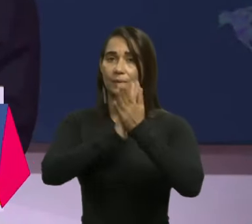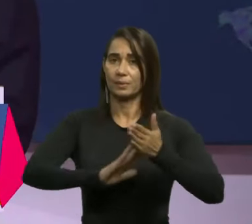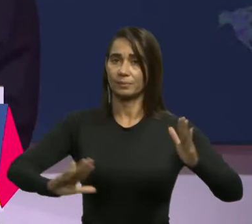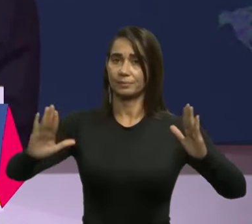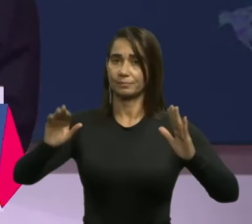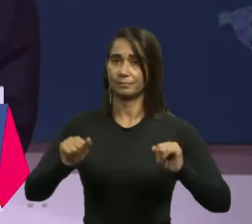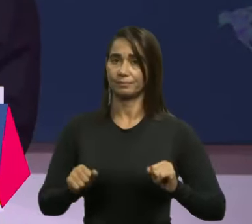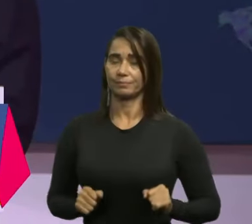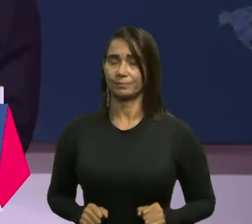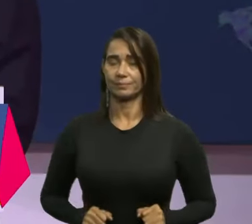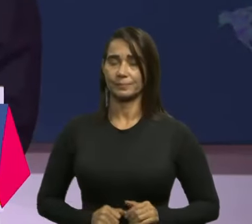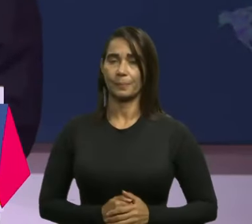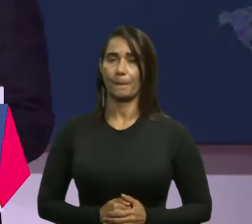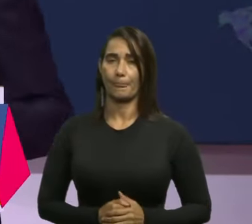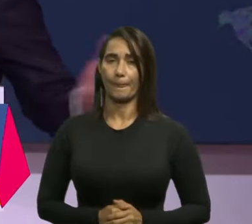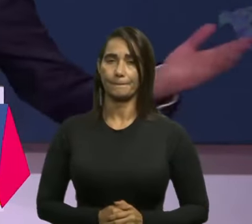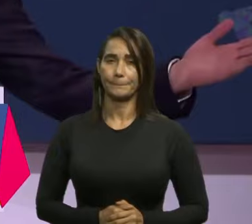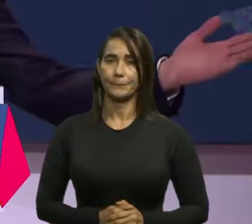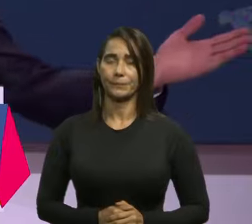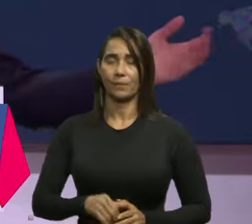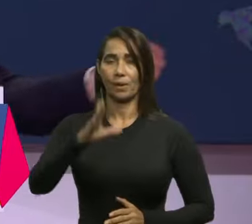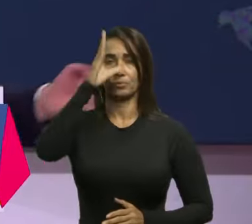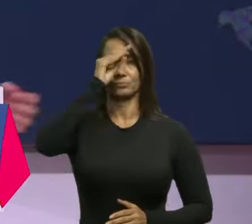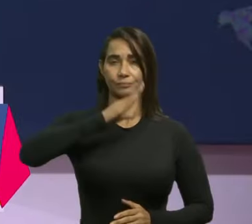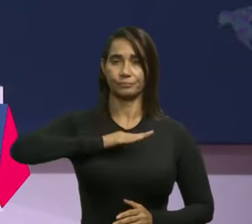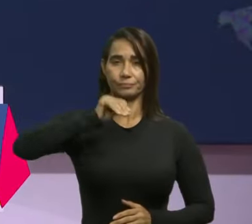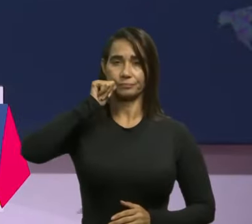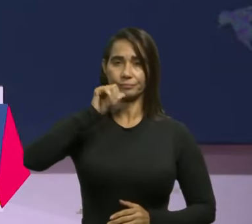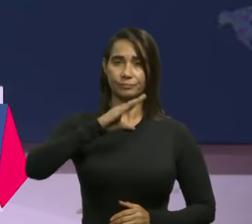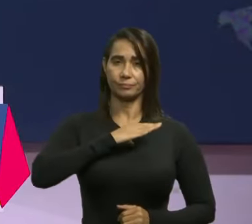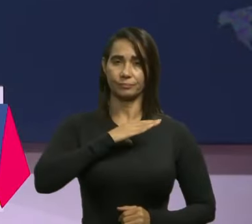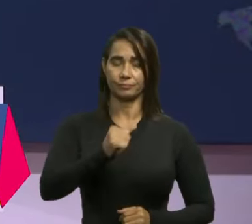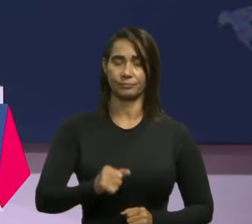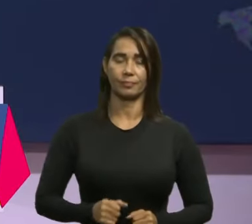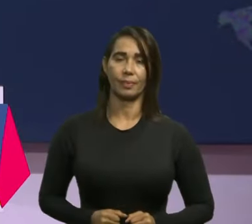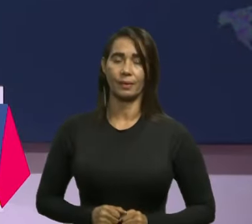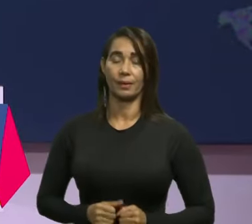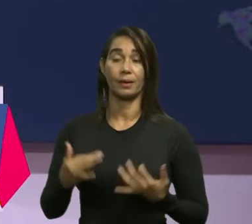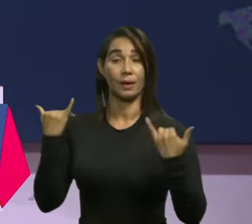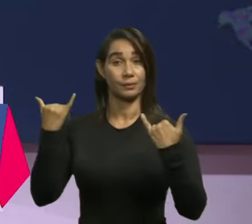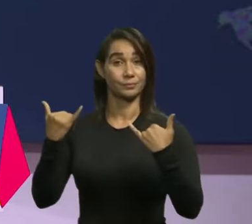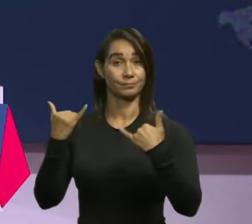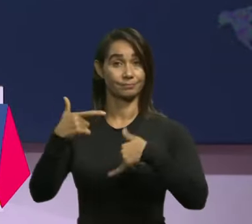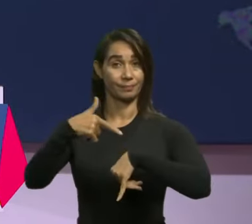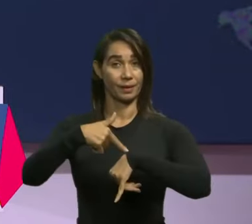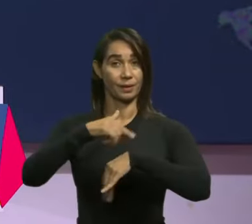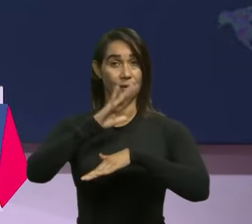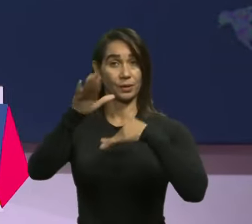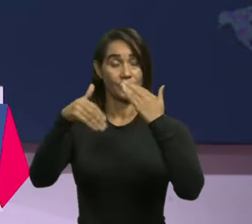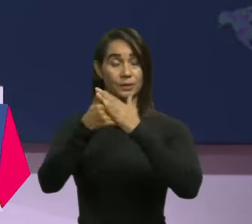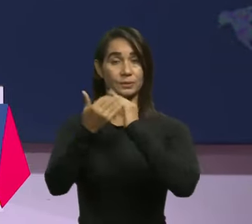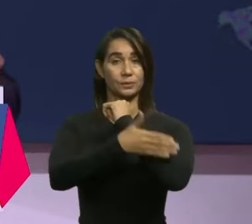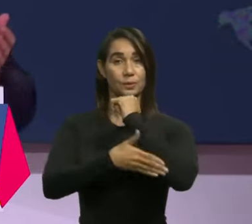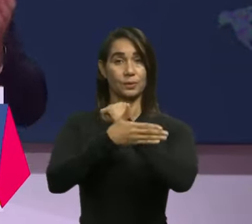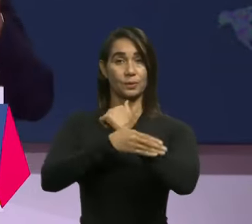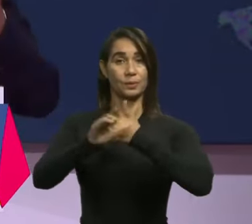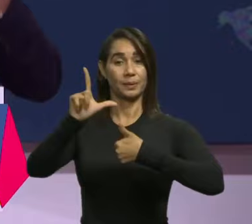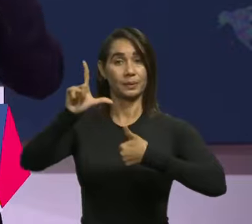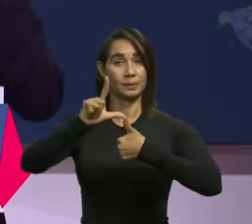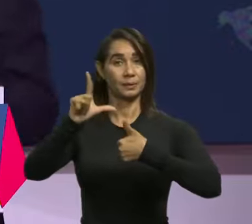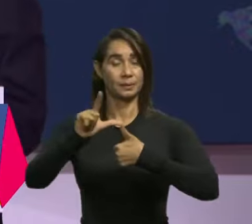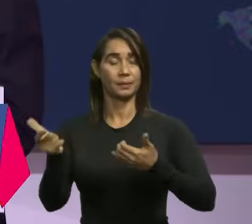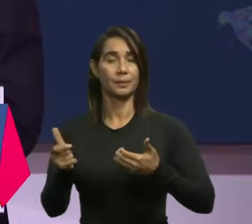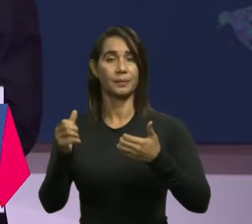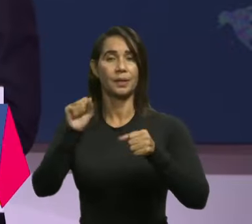definitiva señoras y señores es el momento en que todos los países de américa trabajemos